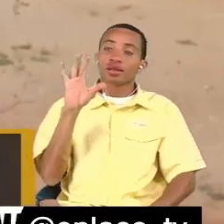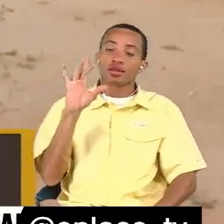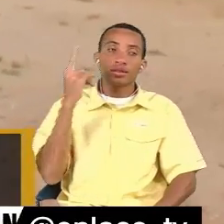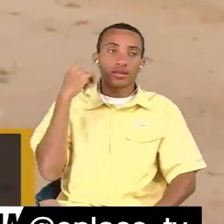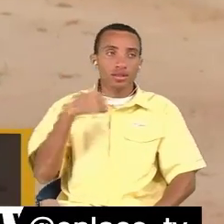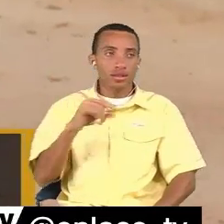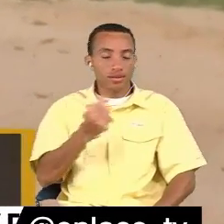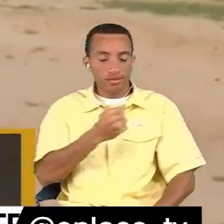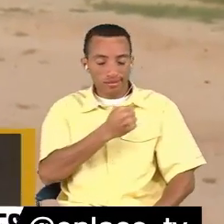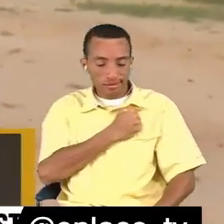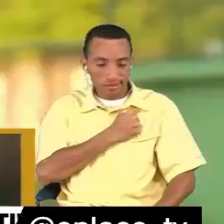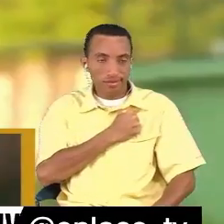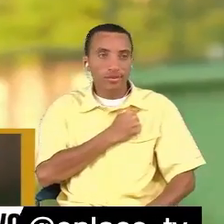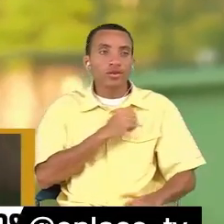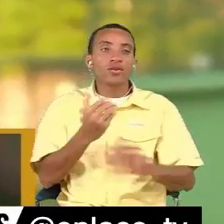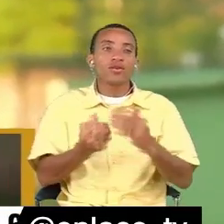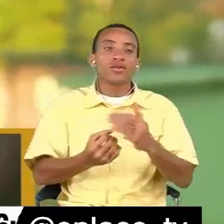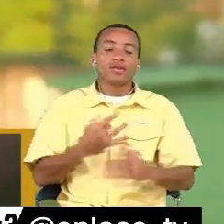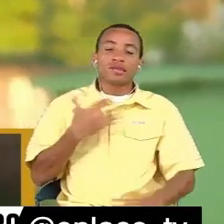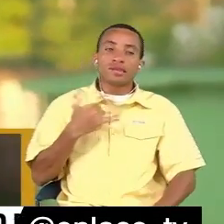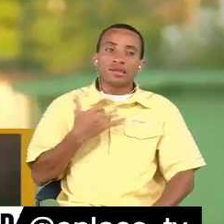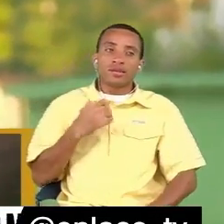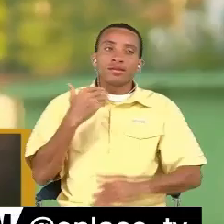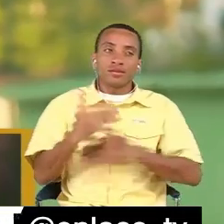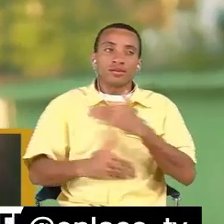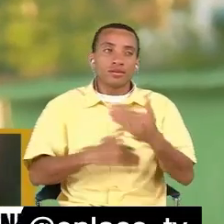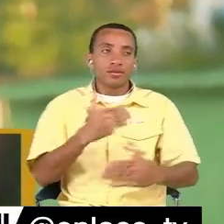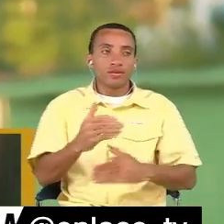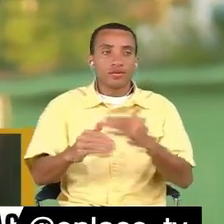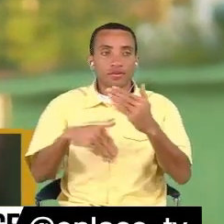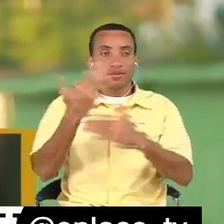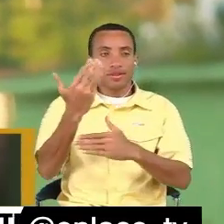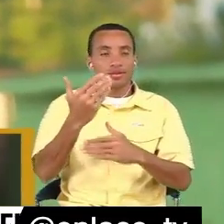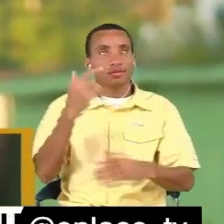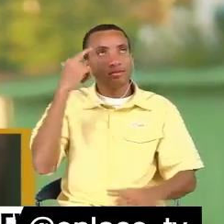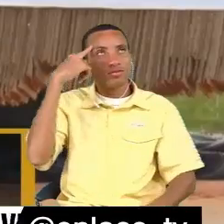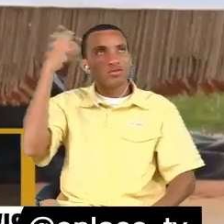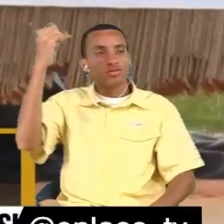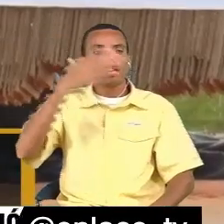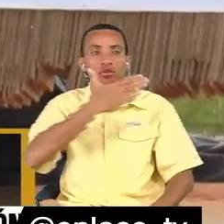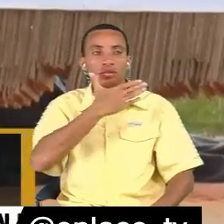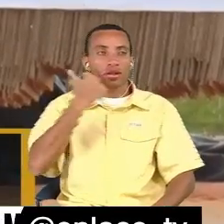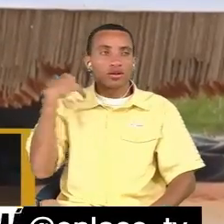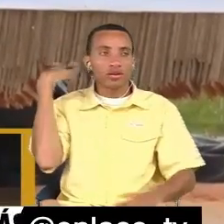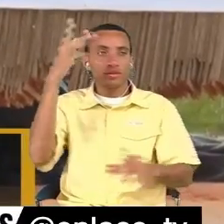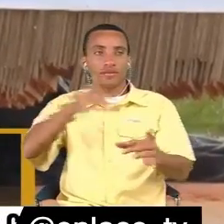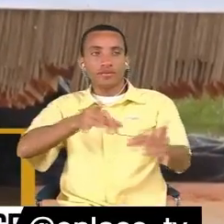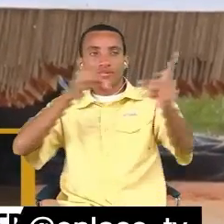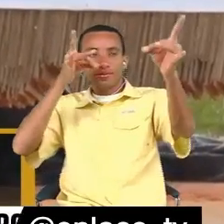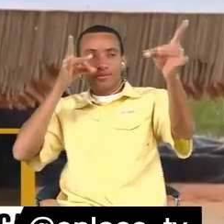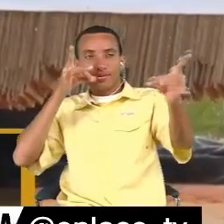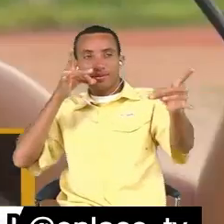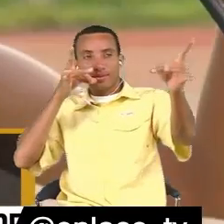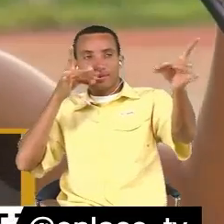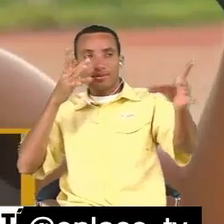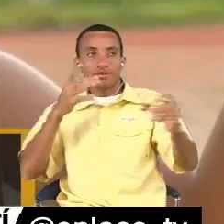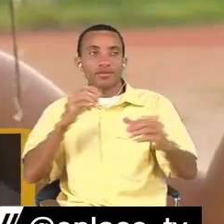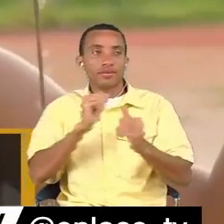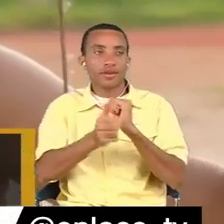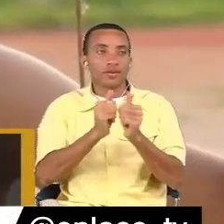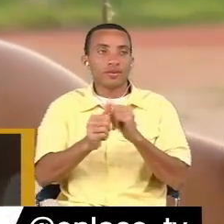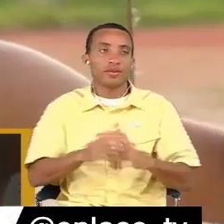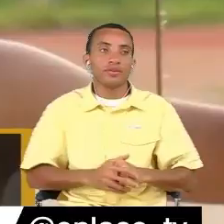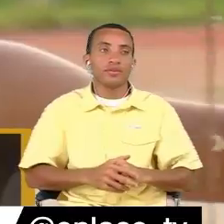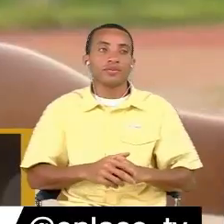pasión por esta disciplina nació y la que le ha permitido comenzar a soñar como los mejores del mundo en este deporte. Que los niños tienen